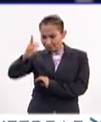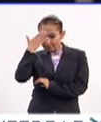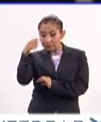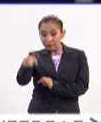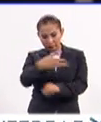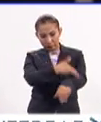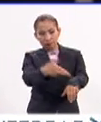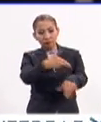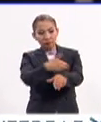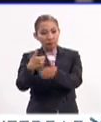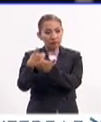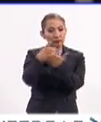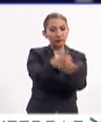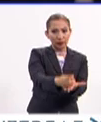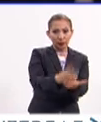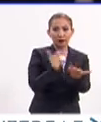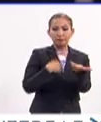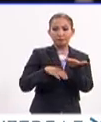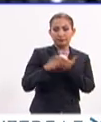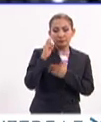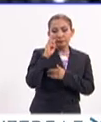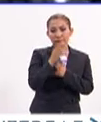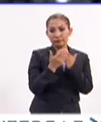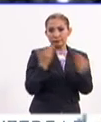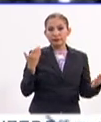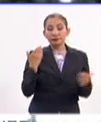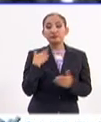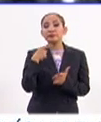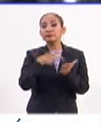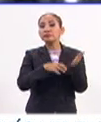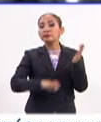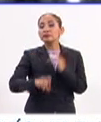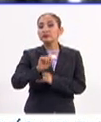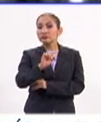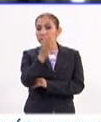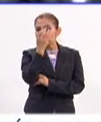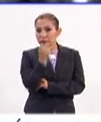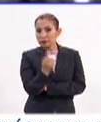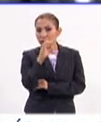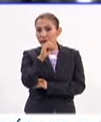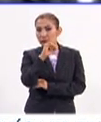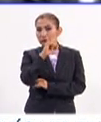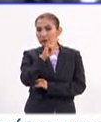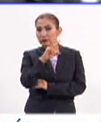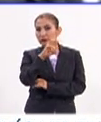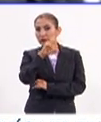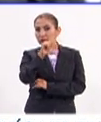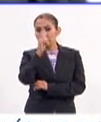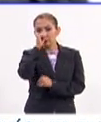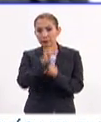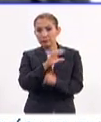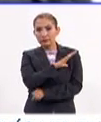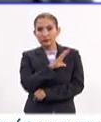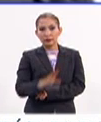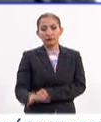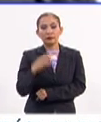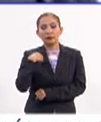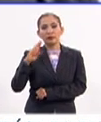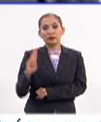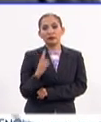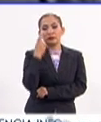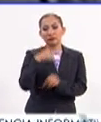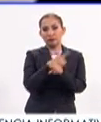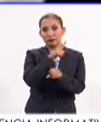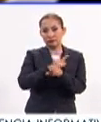pudieran solucionarlos y preverlos. En 1929, Cosío Villegas fue secretario general de la